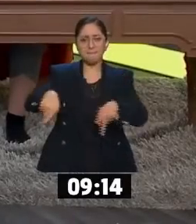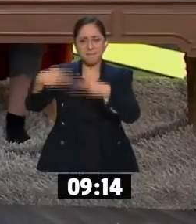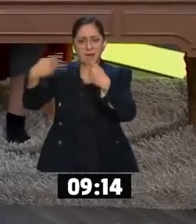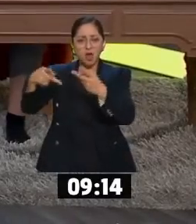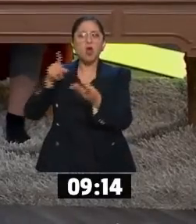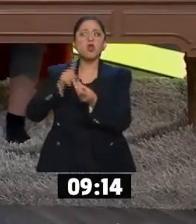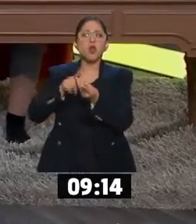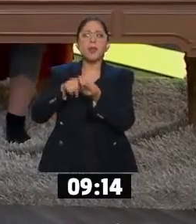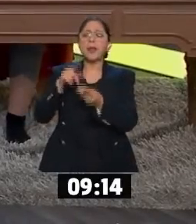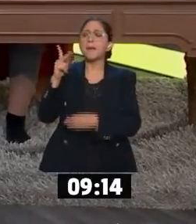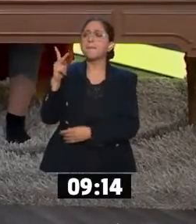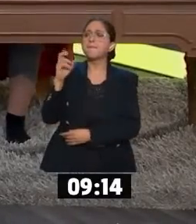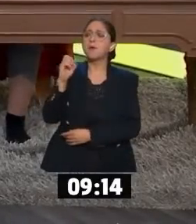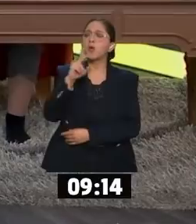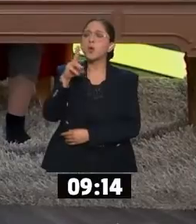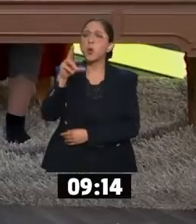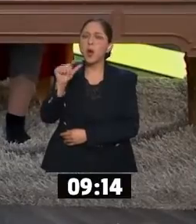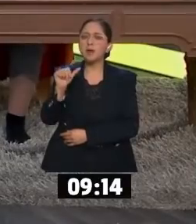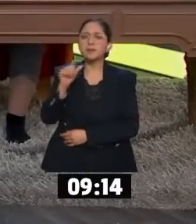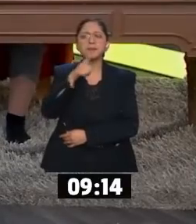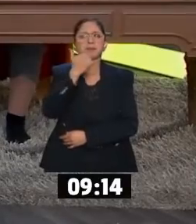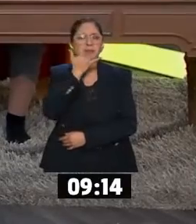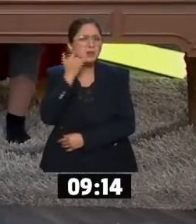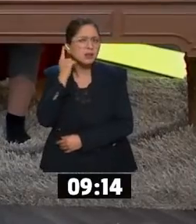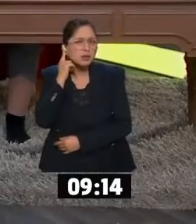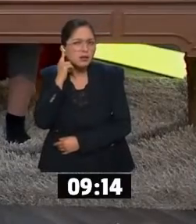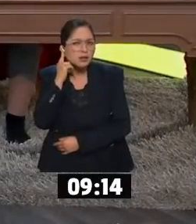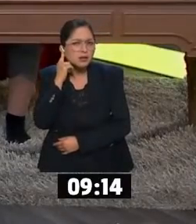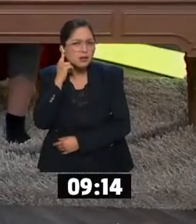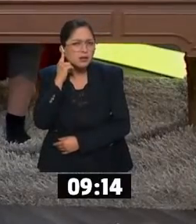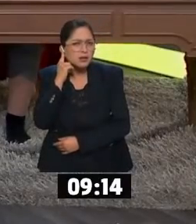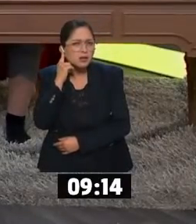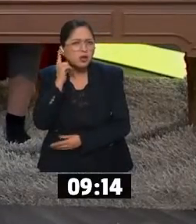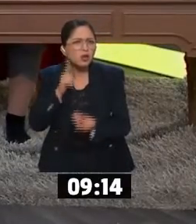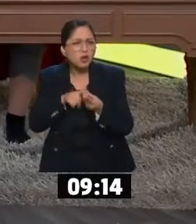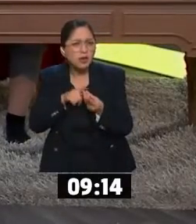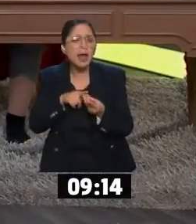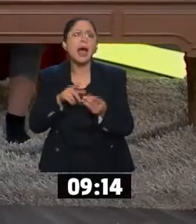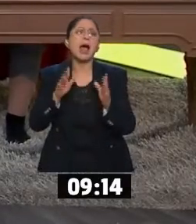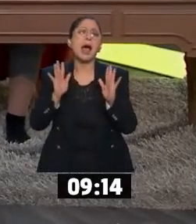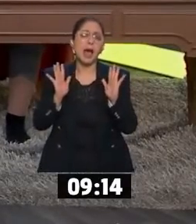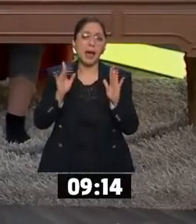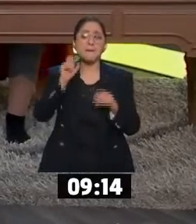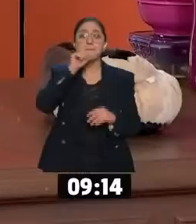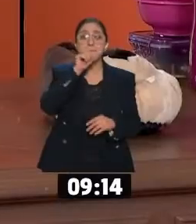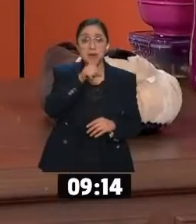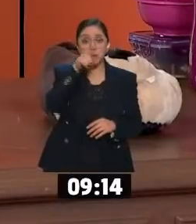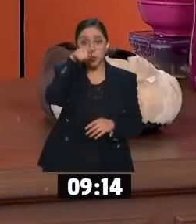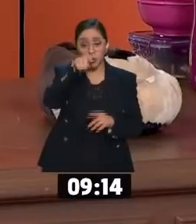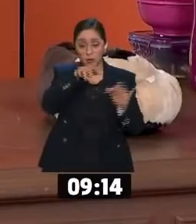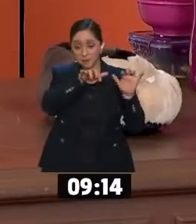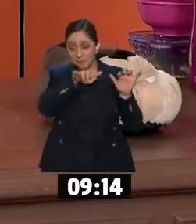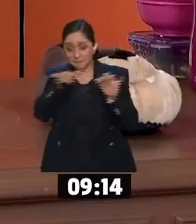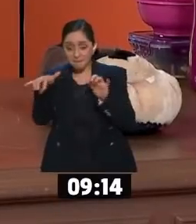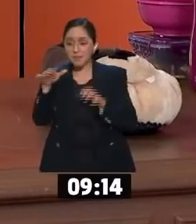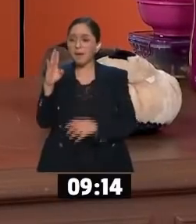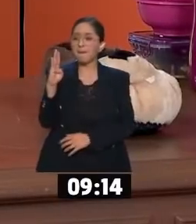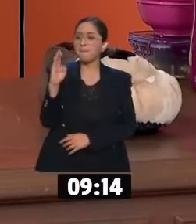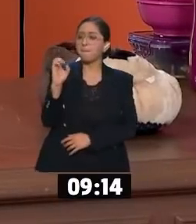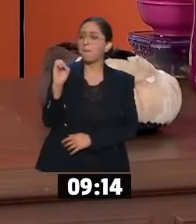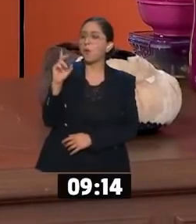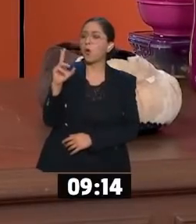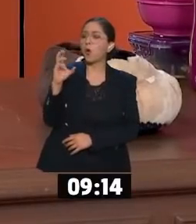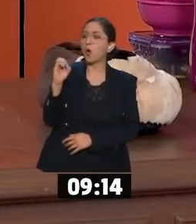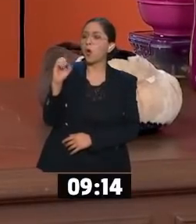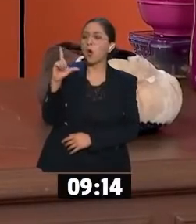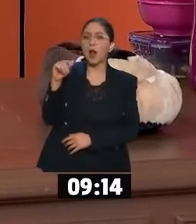Si uno, ¿qué, perdón? Si uno googlea Borolas, ese es otro problema. La Borolas era la personaje